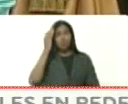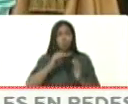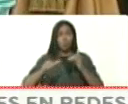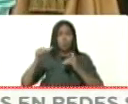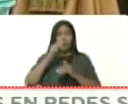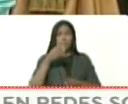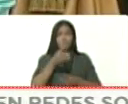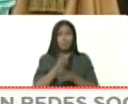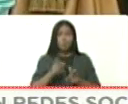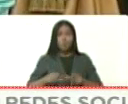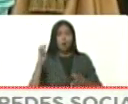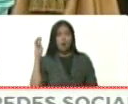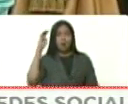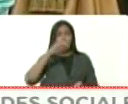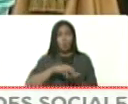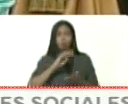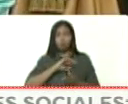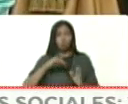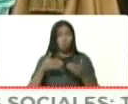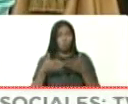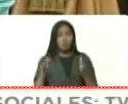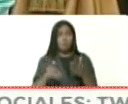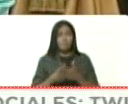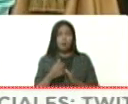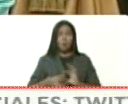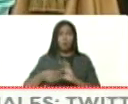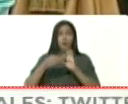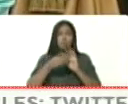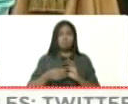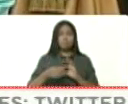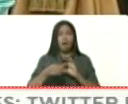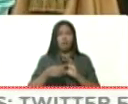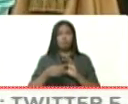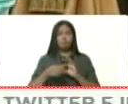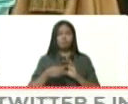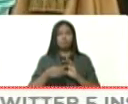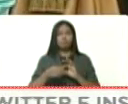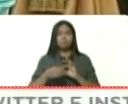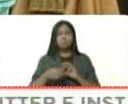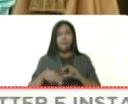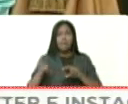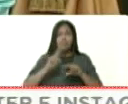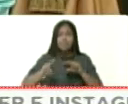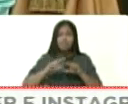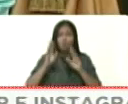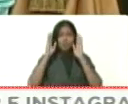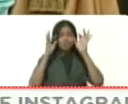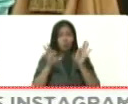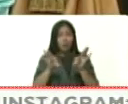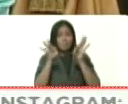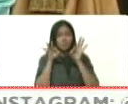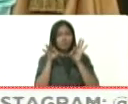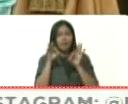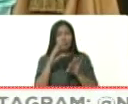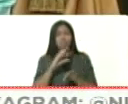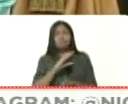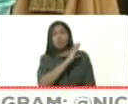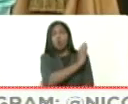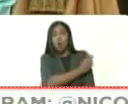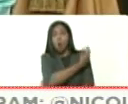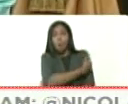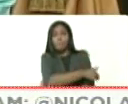para el estado de Aragua porque vamos a inaugurar la unidad de terapia intensiva pediátrica del Hospital Central de